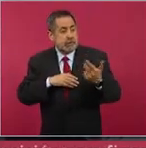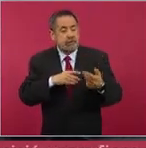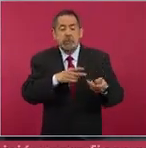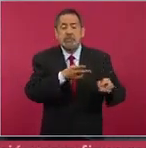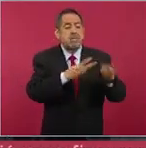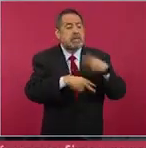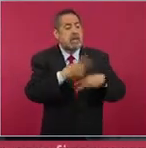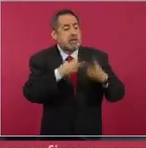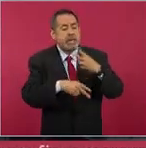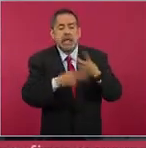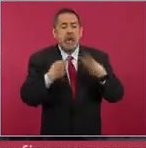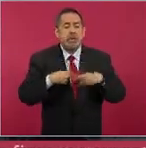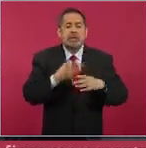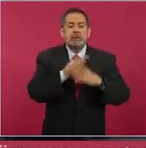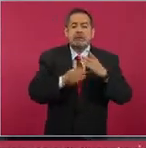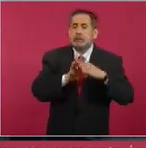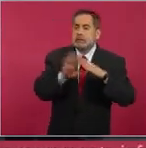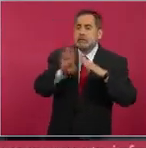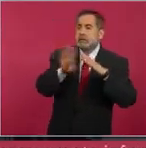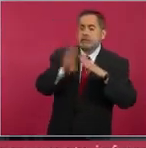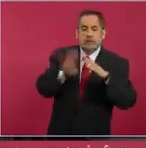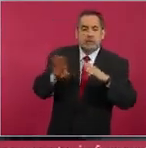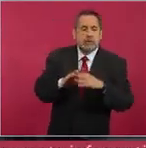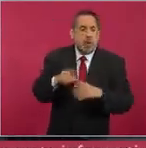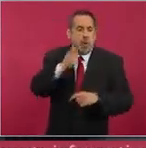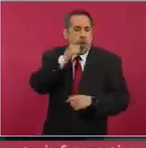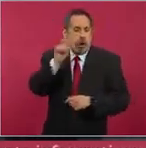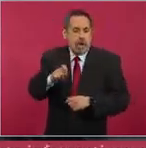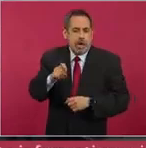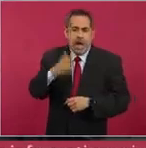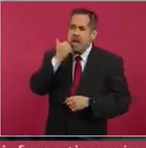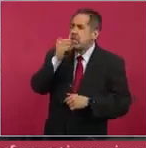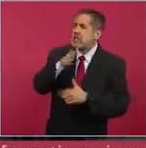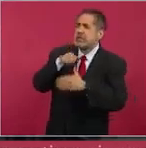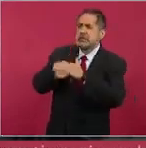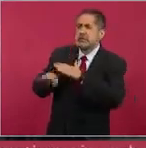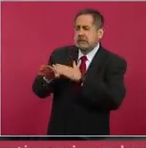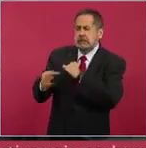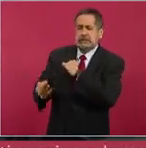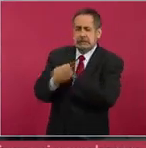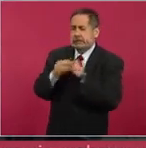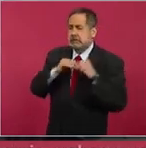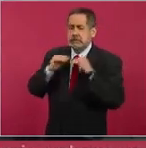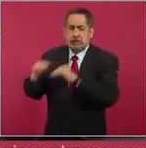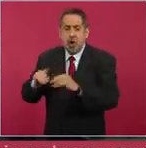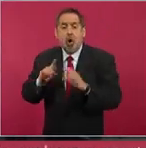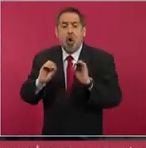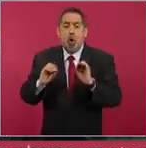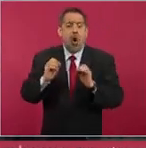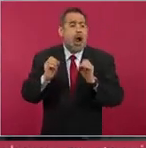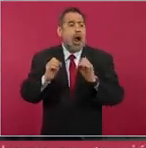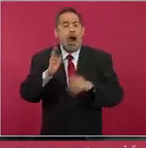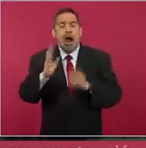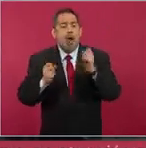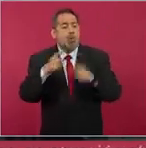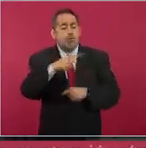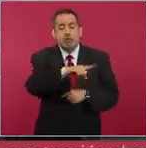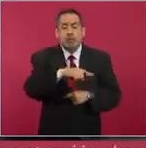a ucranianos que lo soliciten, y no sé si hasta rusos que no estén de acuerdo